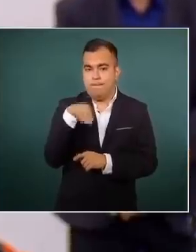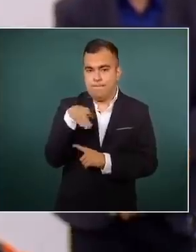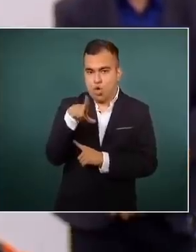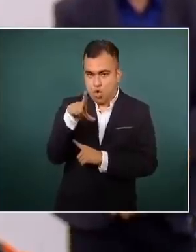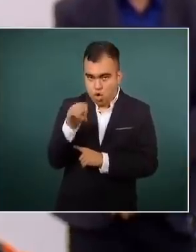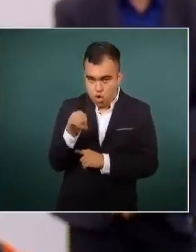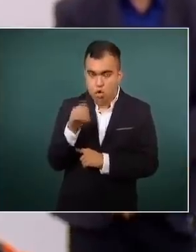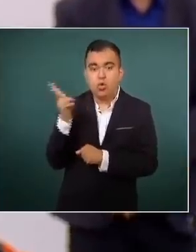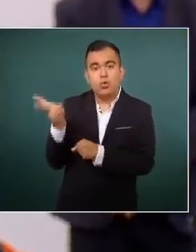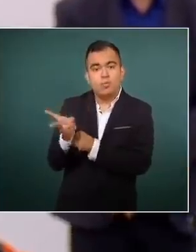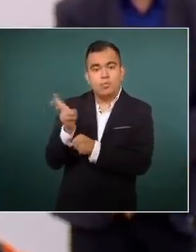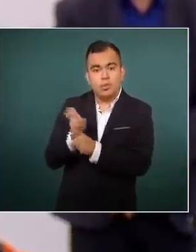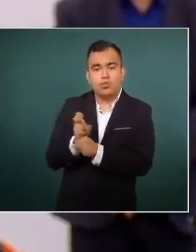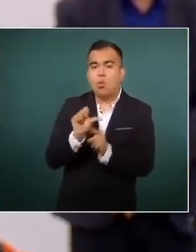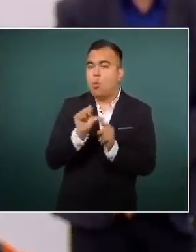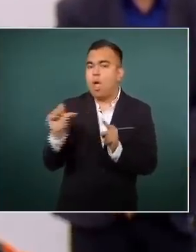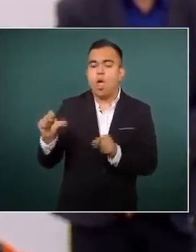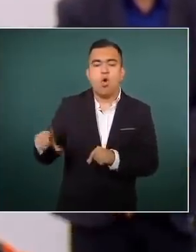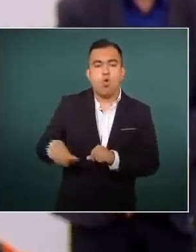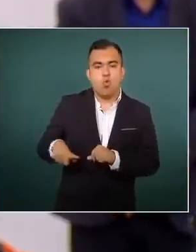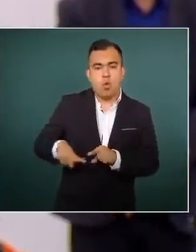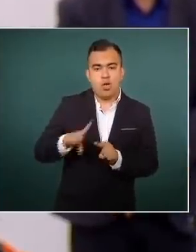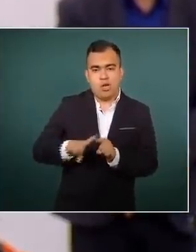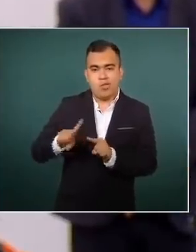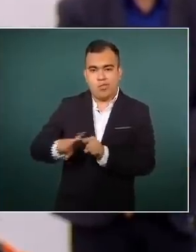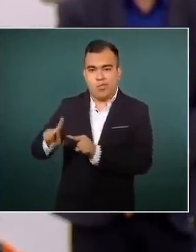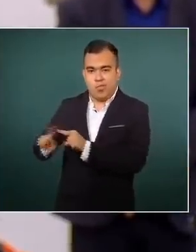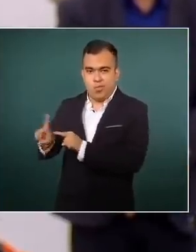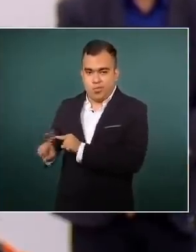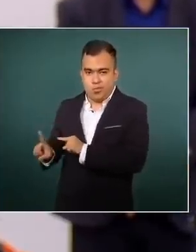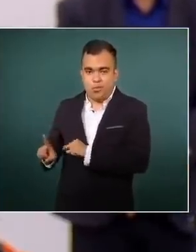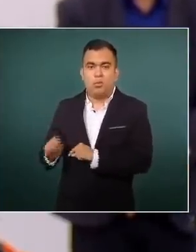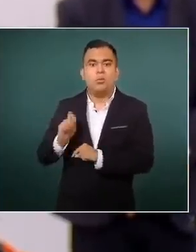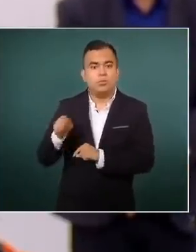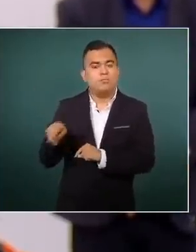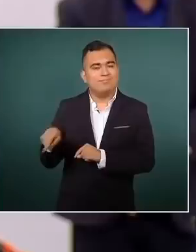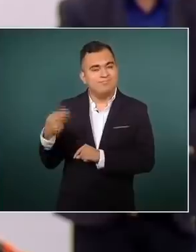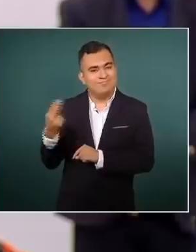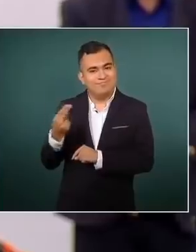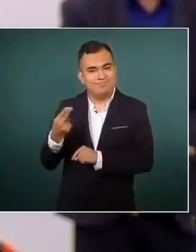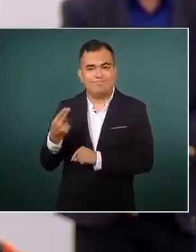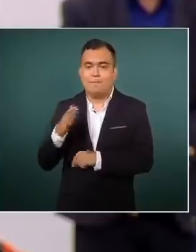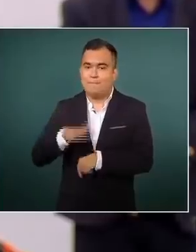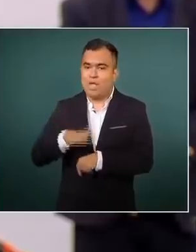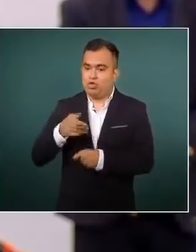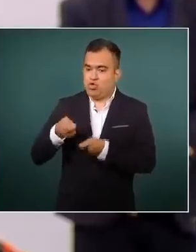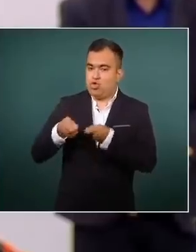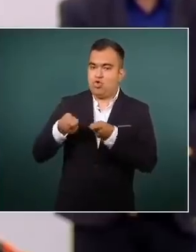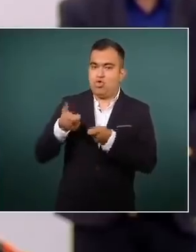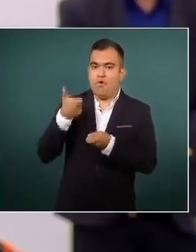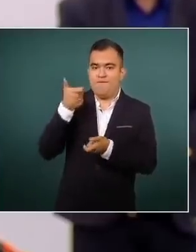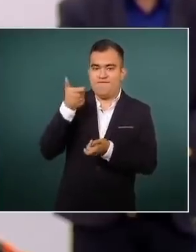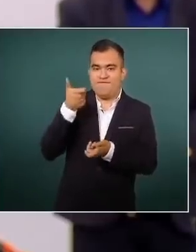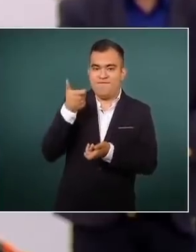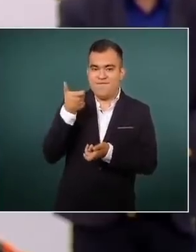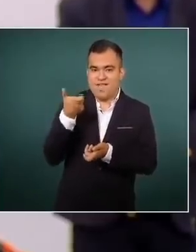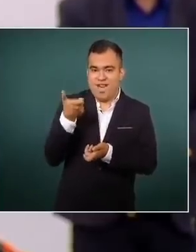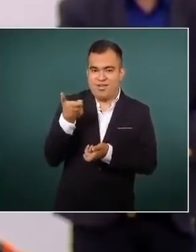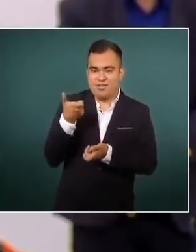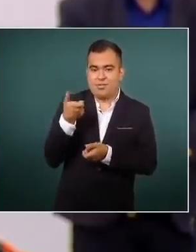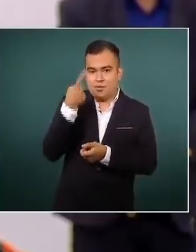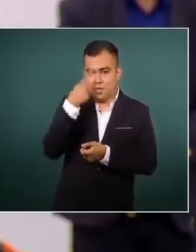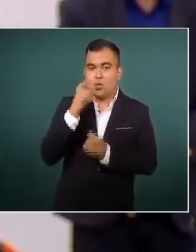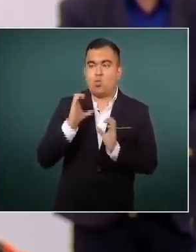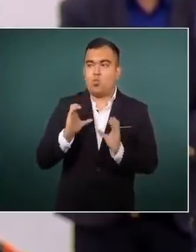político al gobernador de jalisco enrique alfaro la pregunta fue tan contundente que rápidamente se volvió tendencia nacional